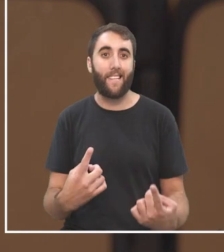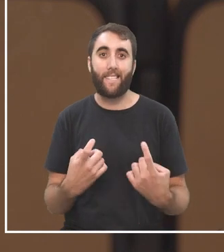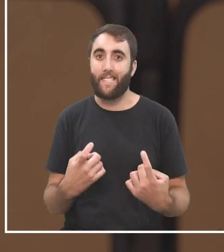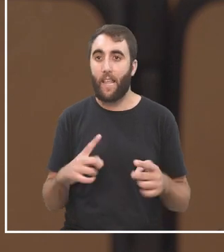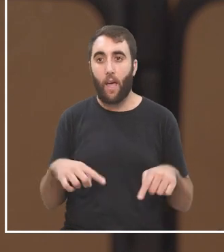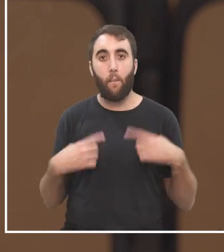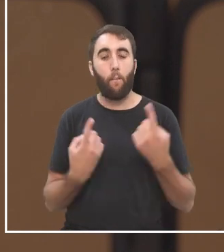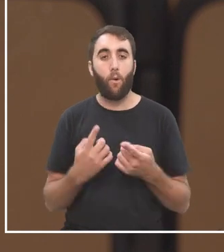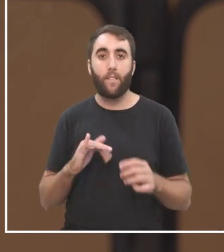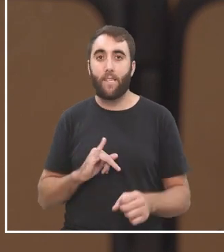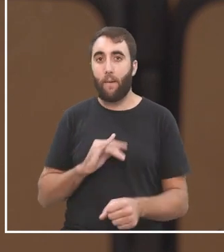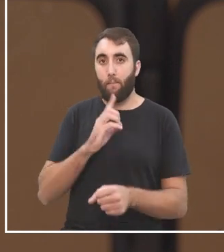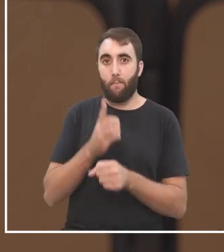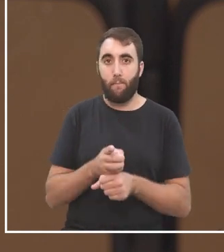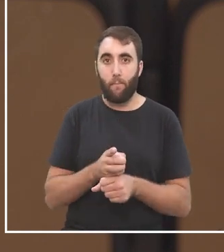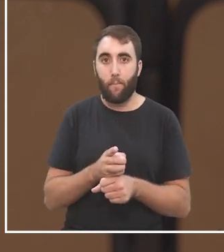necesitamos establecer